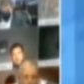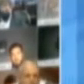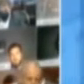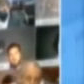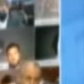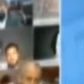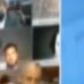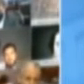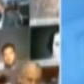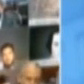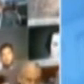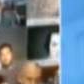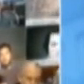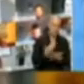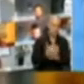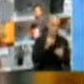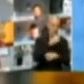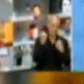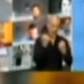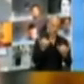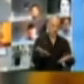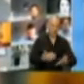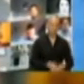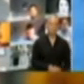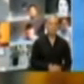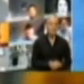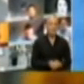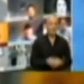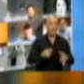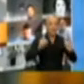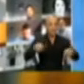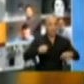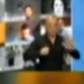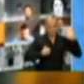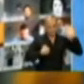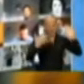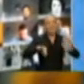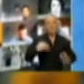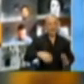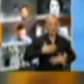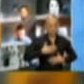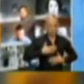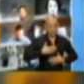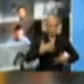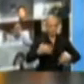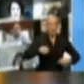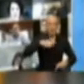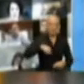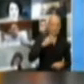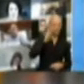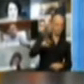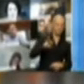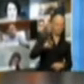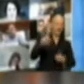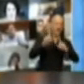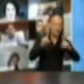una ley que garantiza a los equipos o intenta obligar a los ministerios a garantizar los equipos de protección personal para el personal de salud,